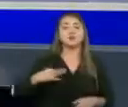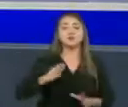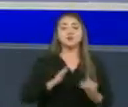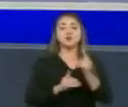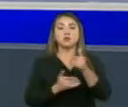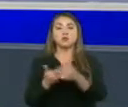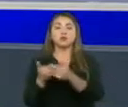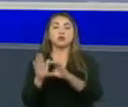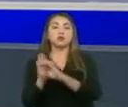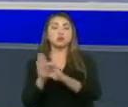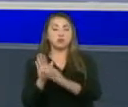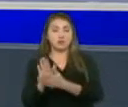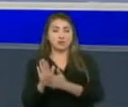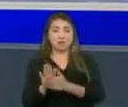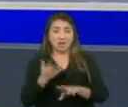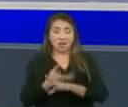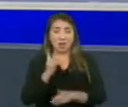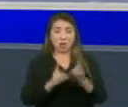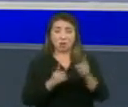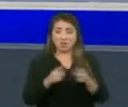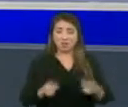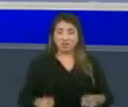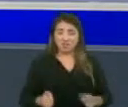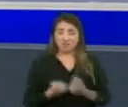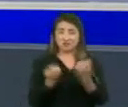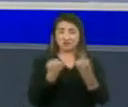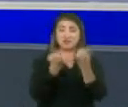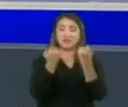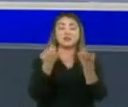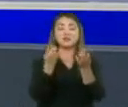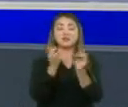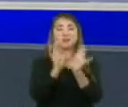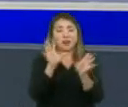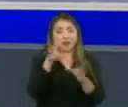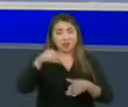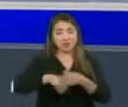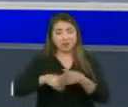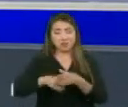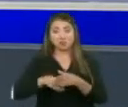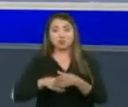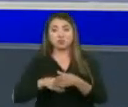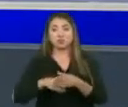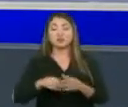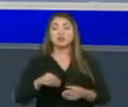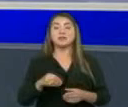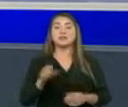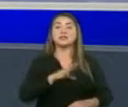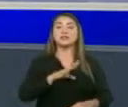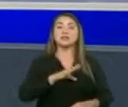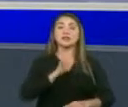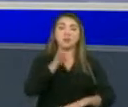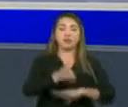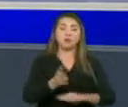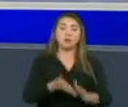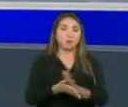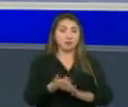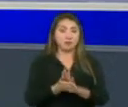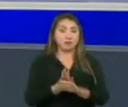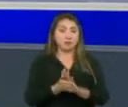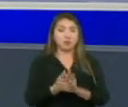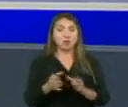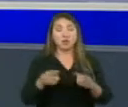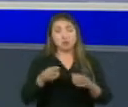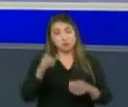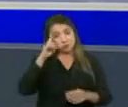proceso constituyente. ¿Ha habido algunas diferencias y claras al interior de Chile Vamos? Por ejemplo, la posición del senador